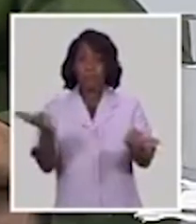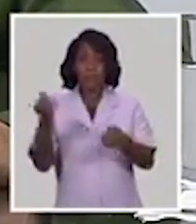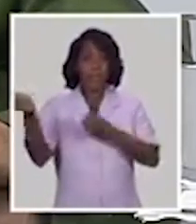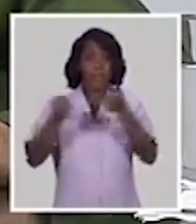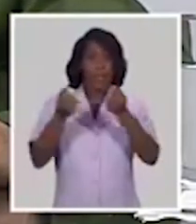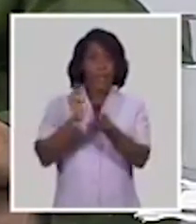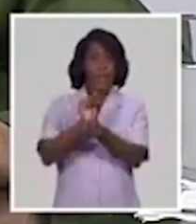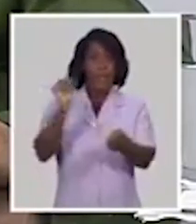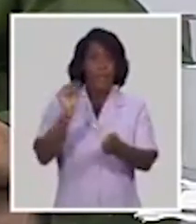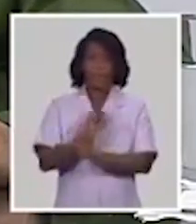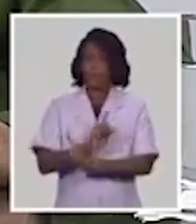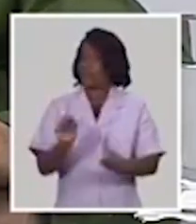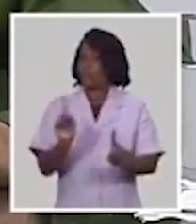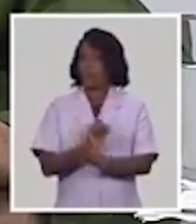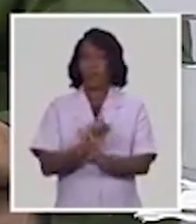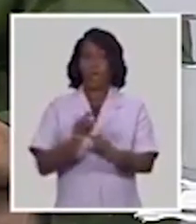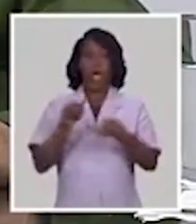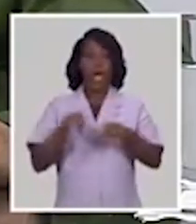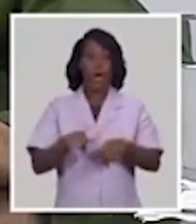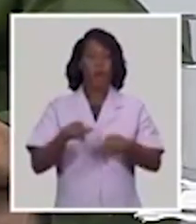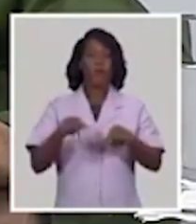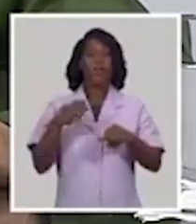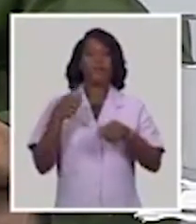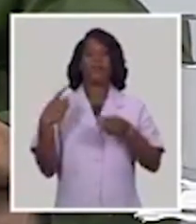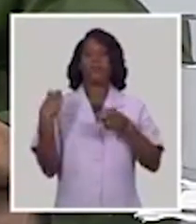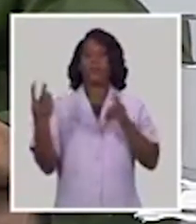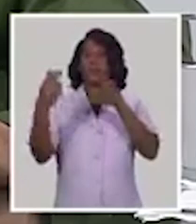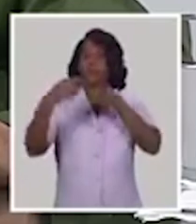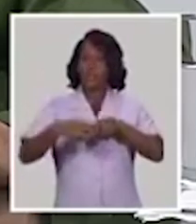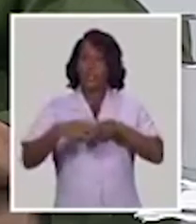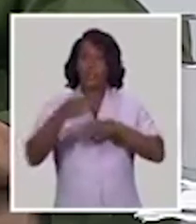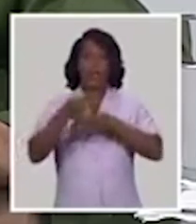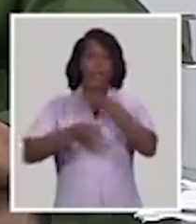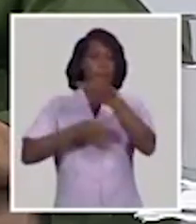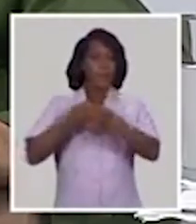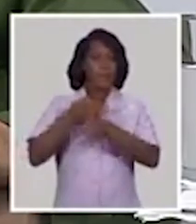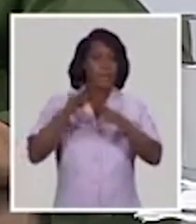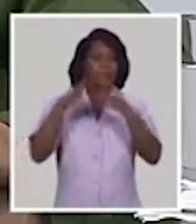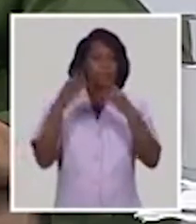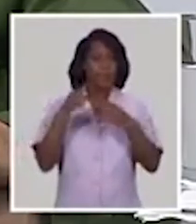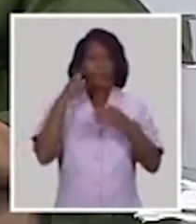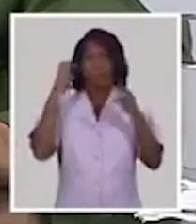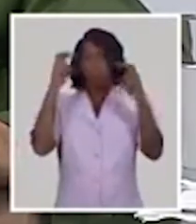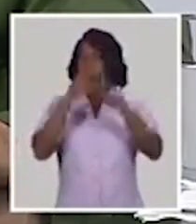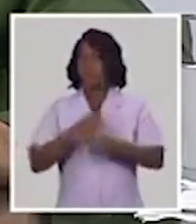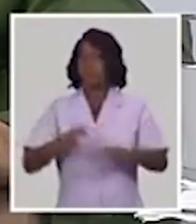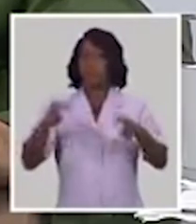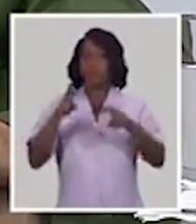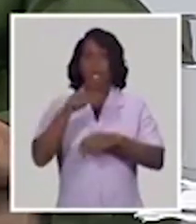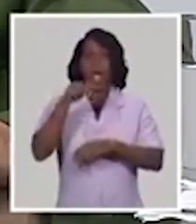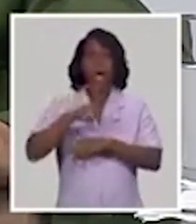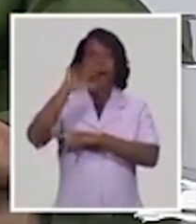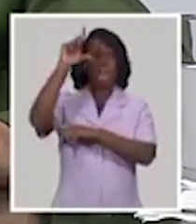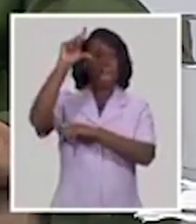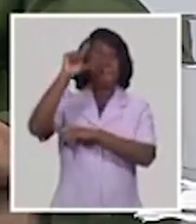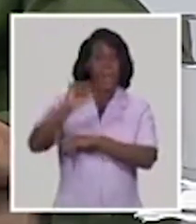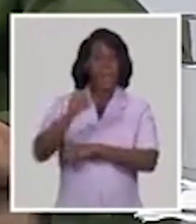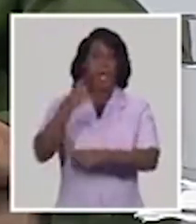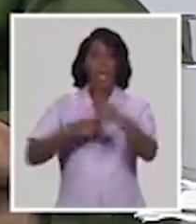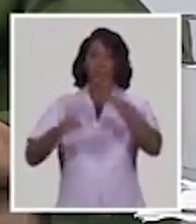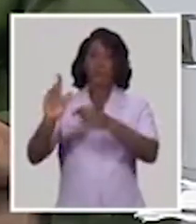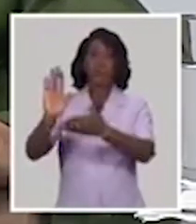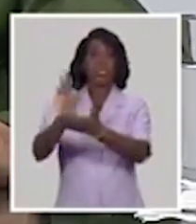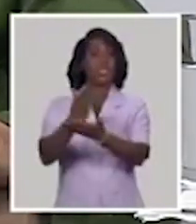Eso es un principio. A la hora del despacho y de la evaluación no hay incremento. Tiene que haber un decrecimiento y tiene que